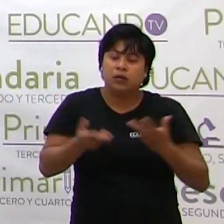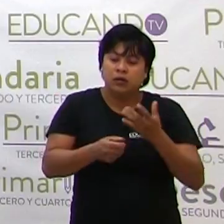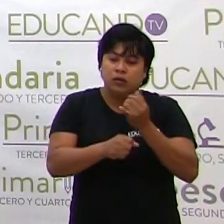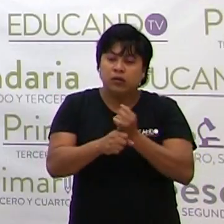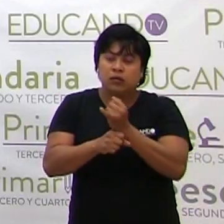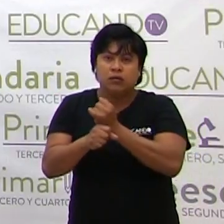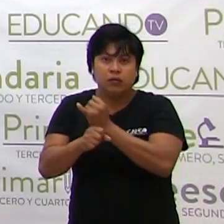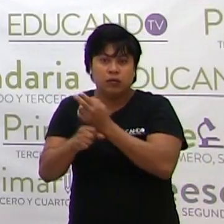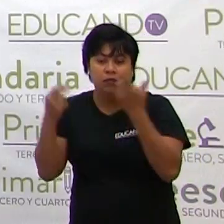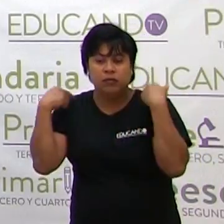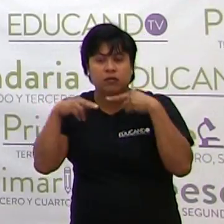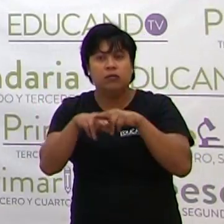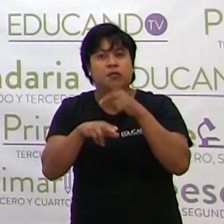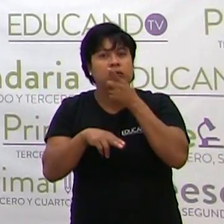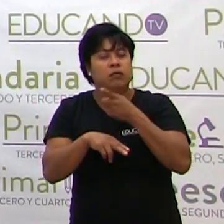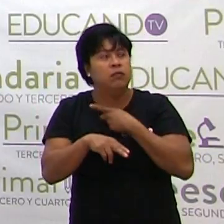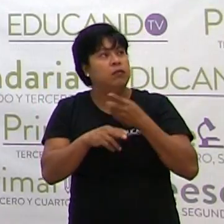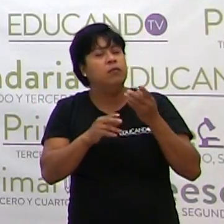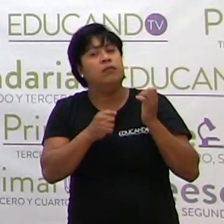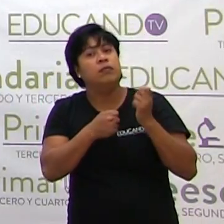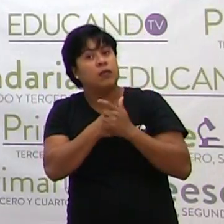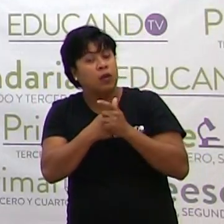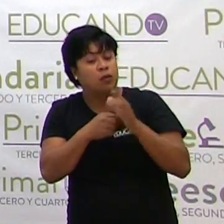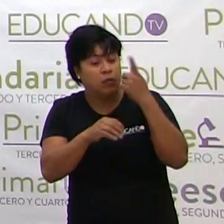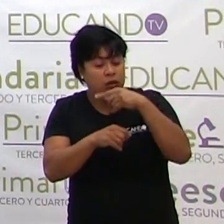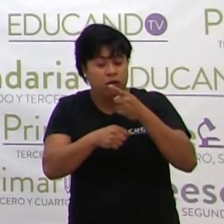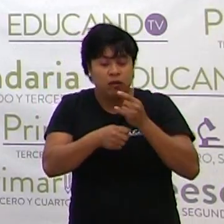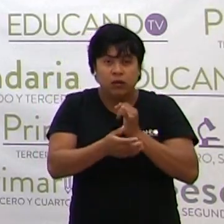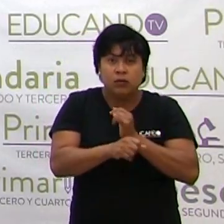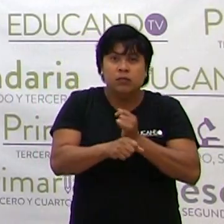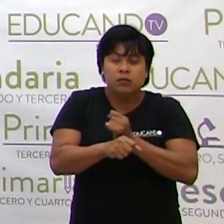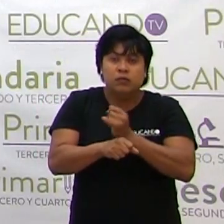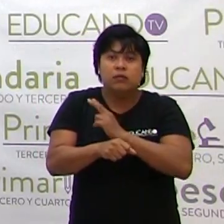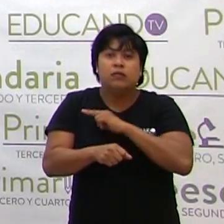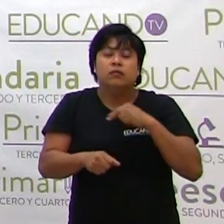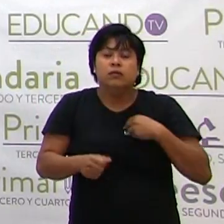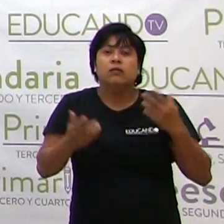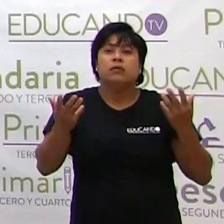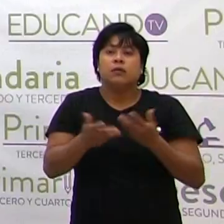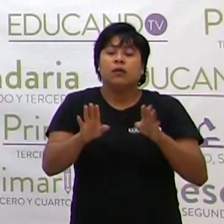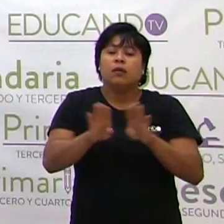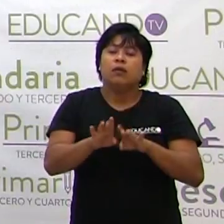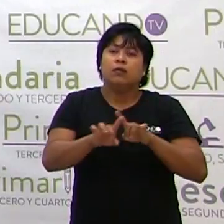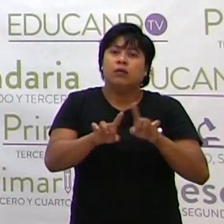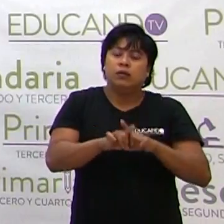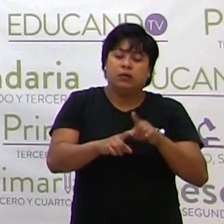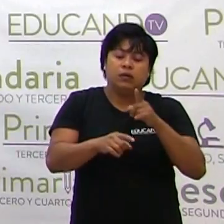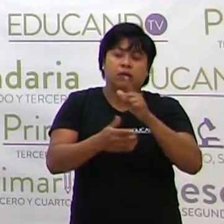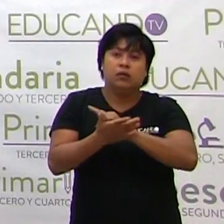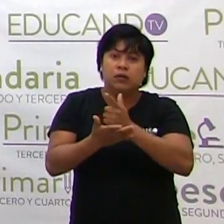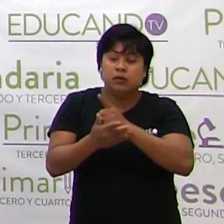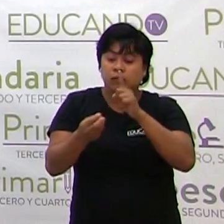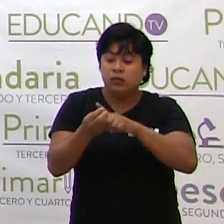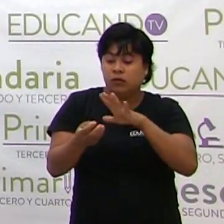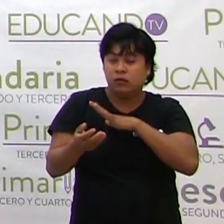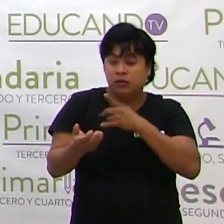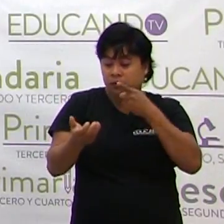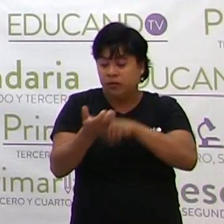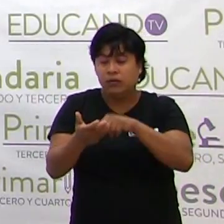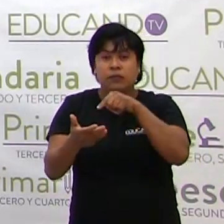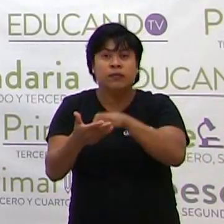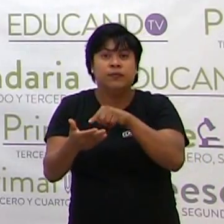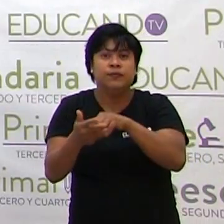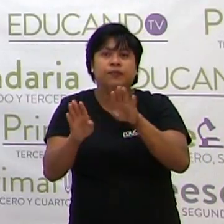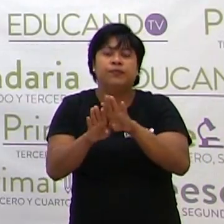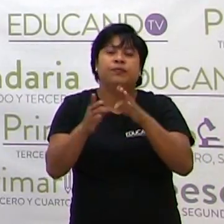nuestro maestro nos deja hacer algún tipo de investigación. Hacemos referencias de algunos libros donde existen temas determinados